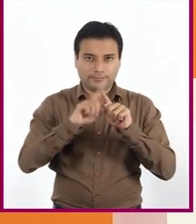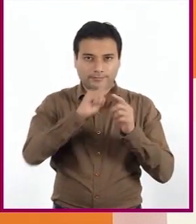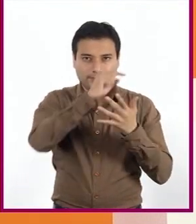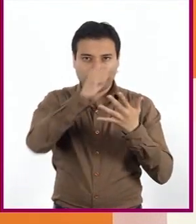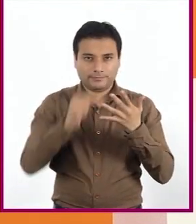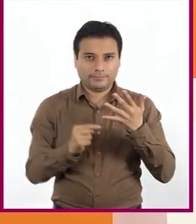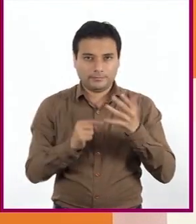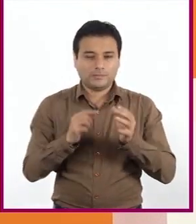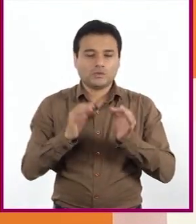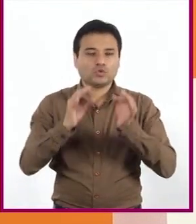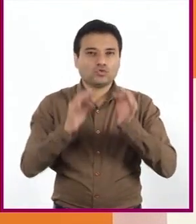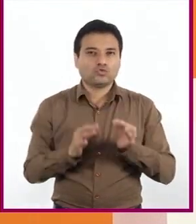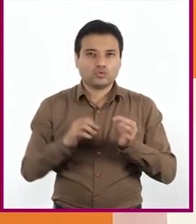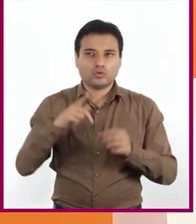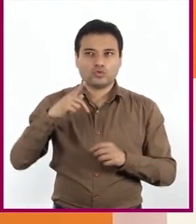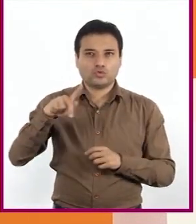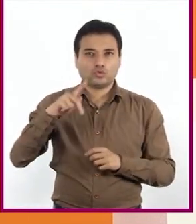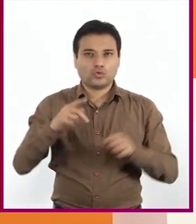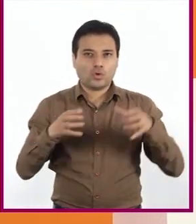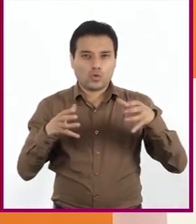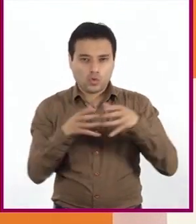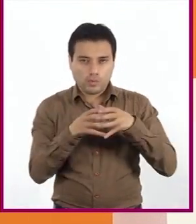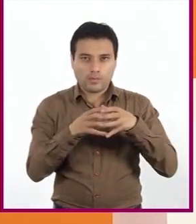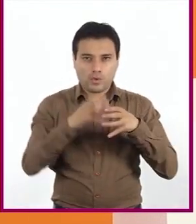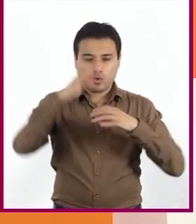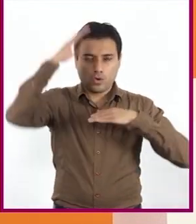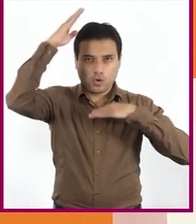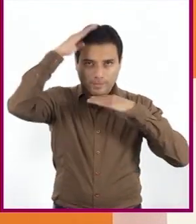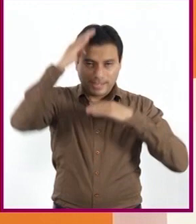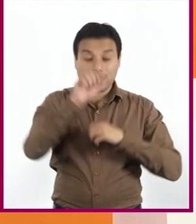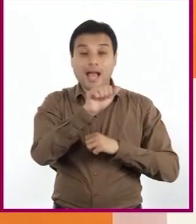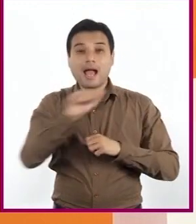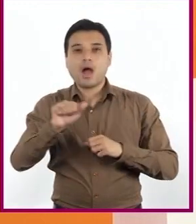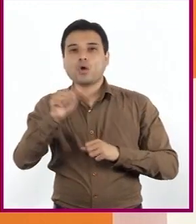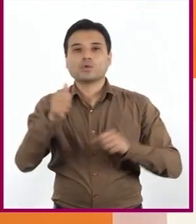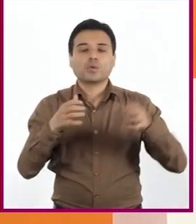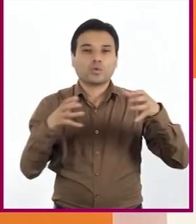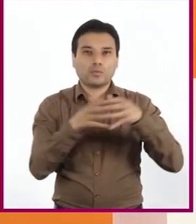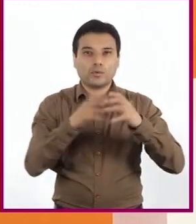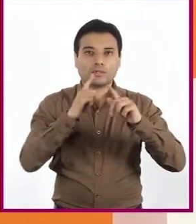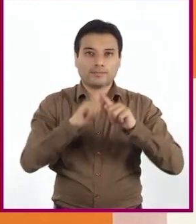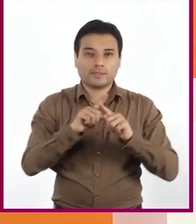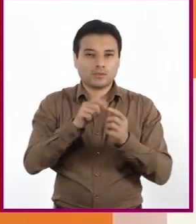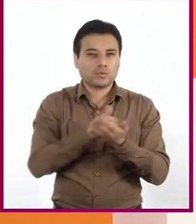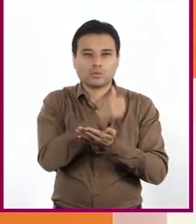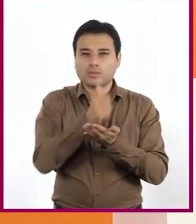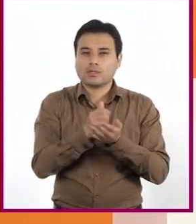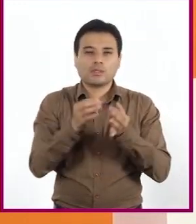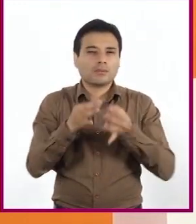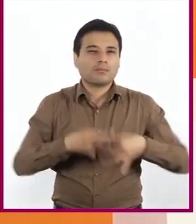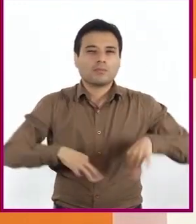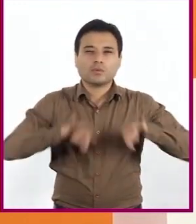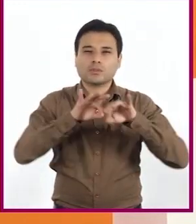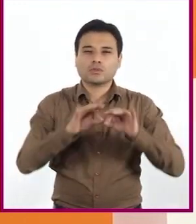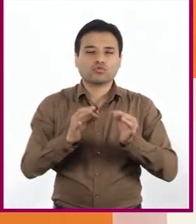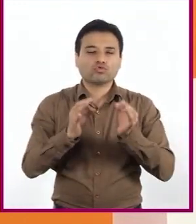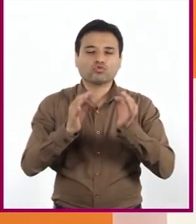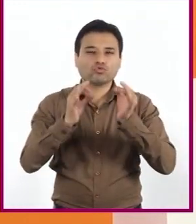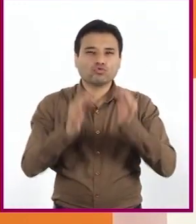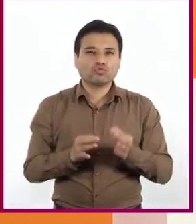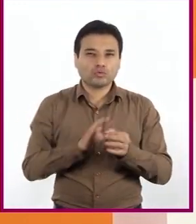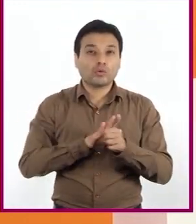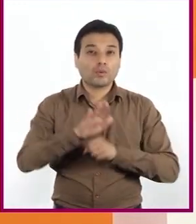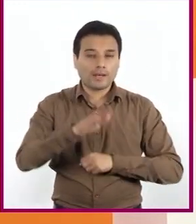la cultura olmeca en otras culturas de Mesoamérica. Vimos que la ciudad más importante del preclásico